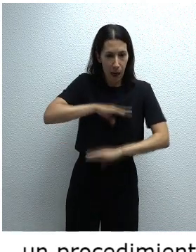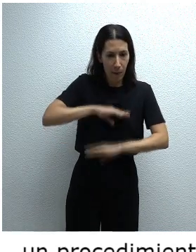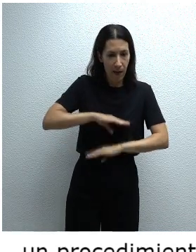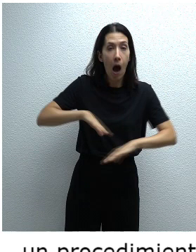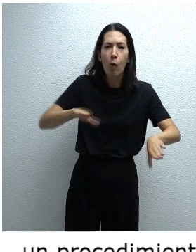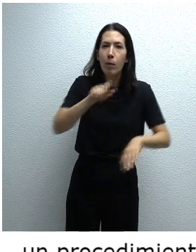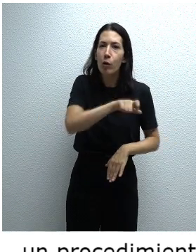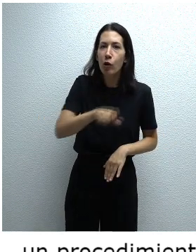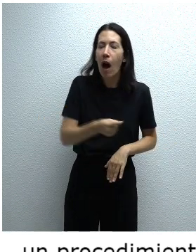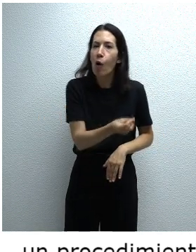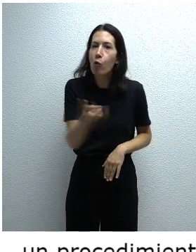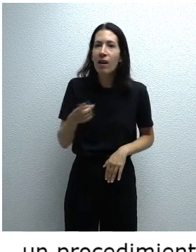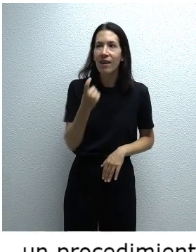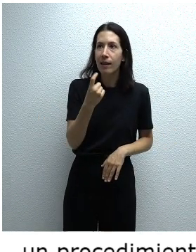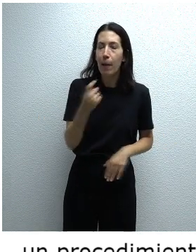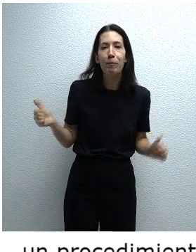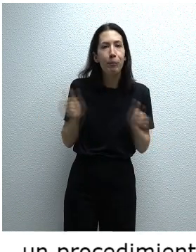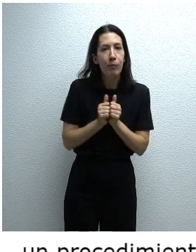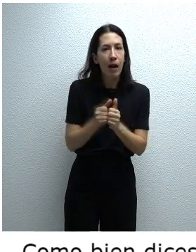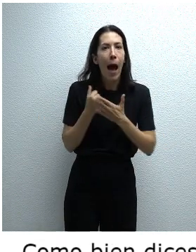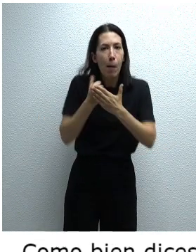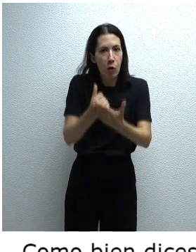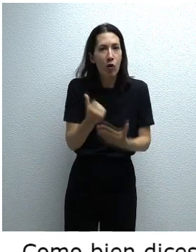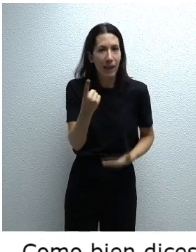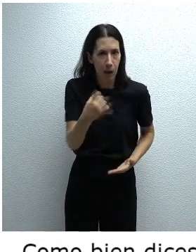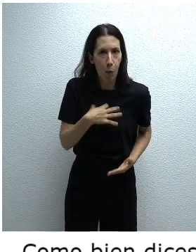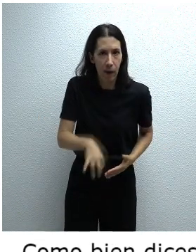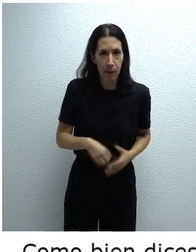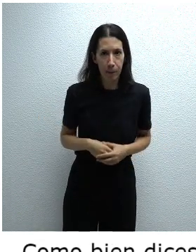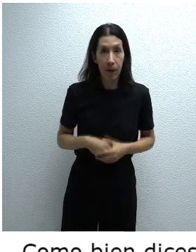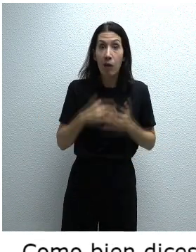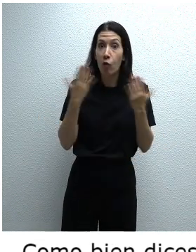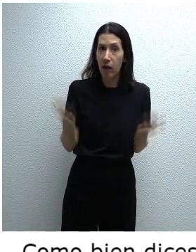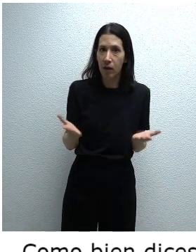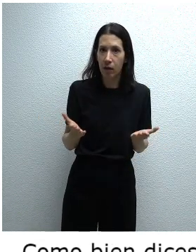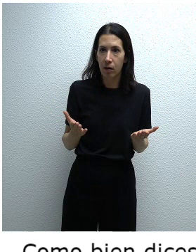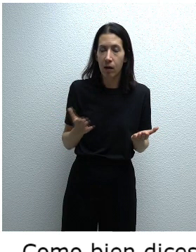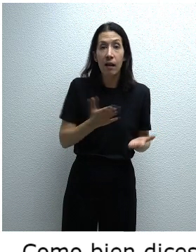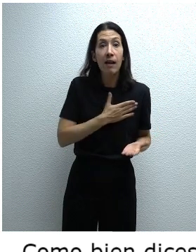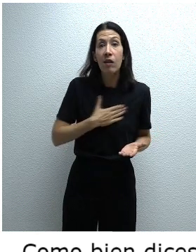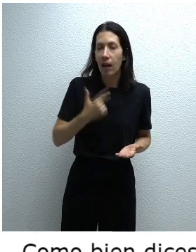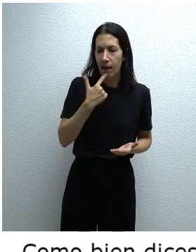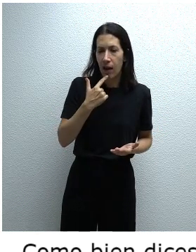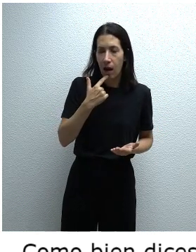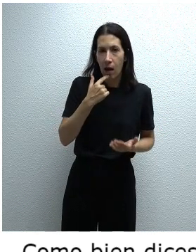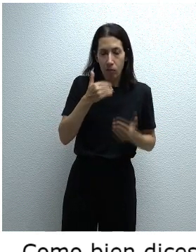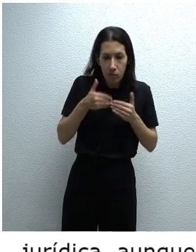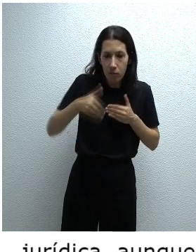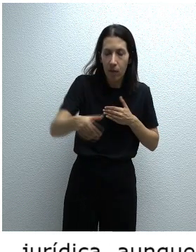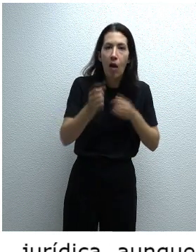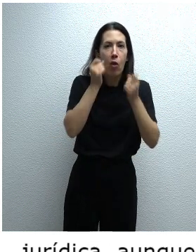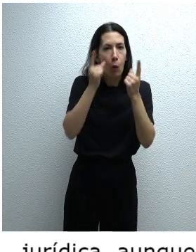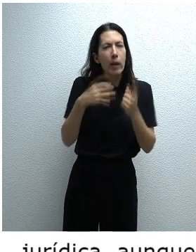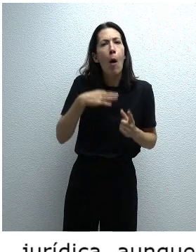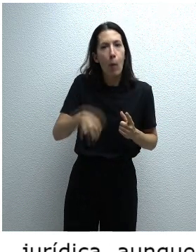que necesiten esa asistencia y apoyo. Entonces, sin perjuicio de que ahora veremos que hay una posibilidad